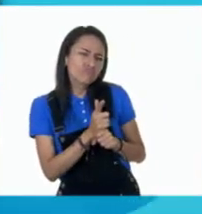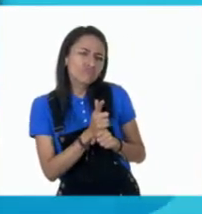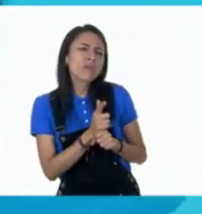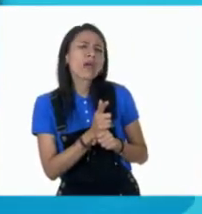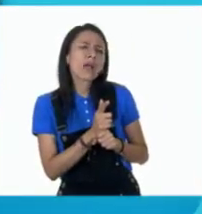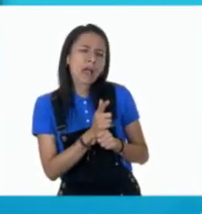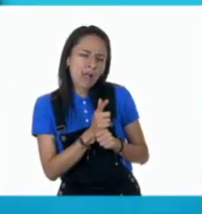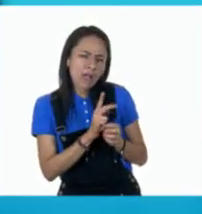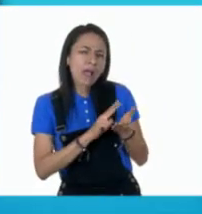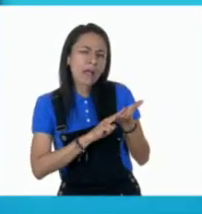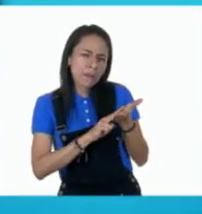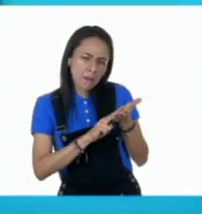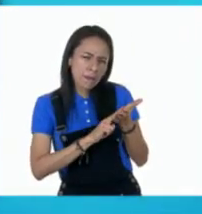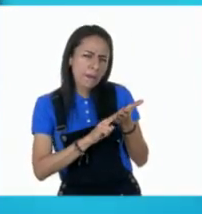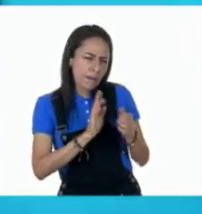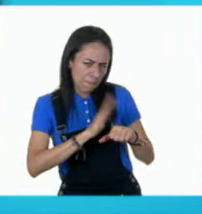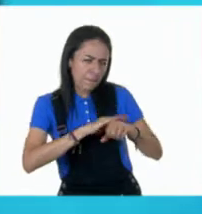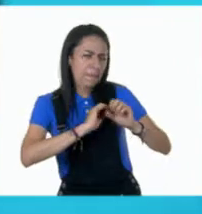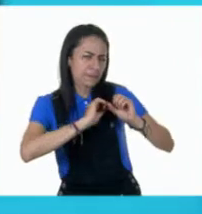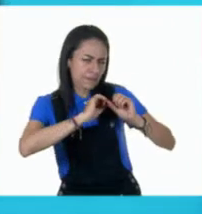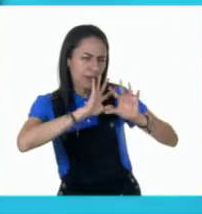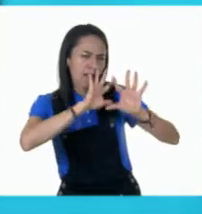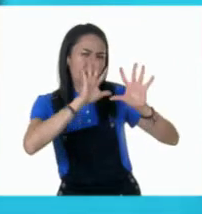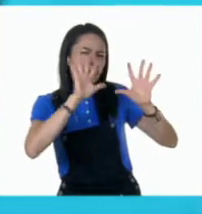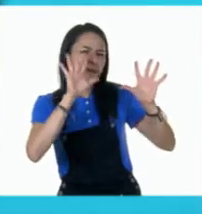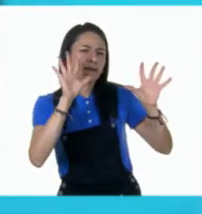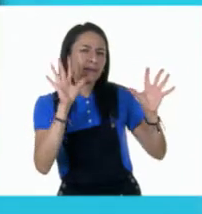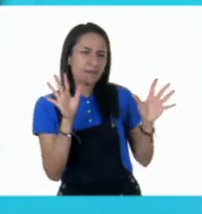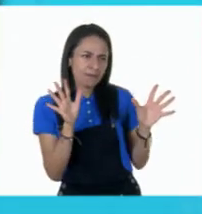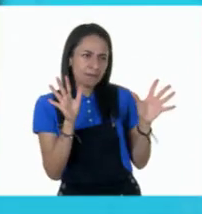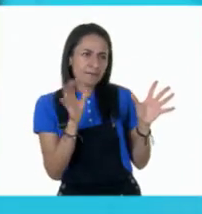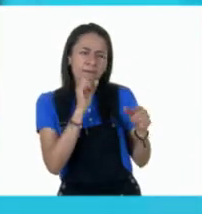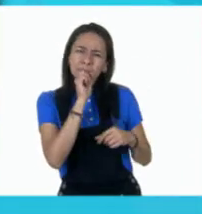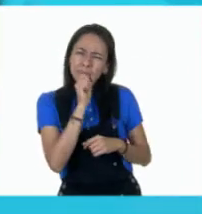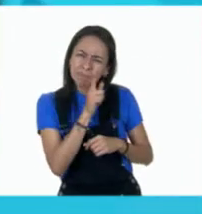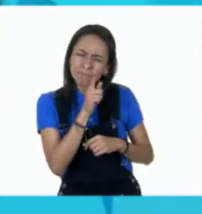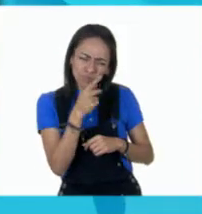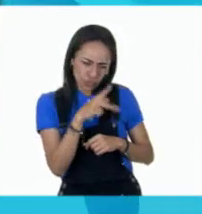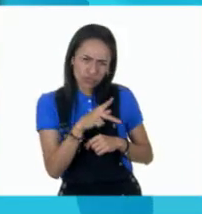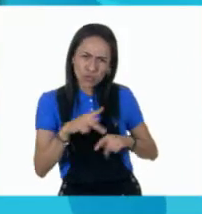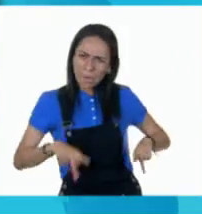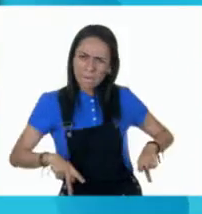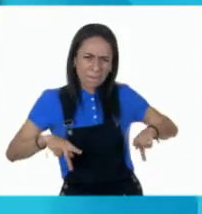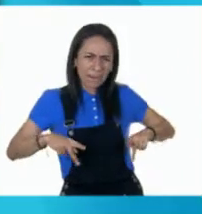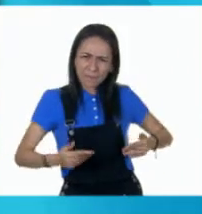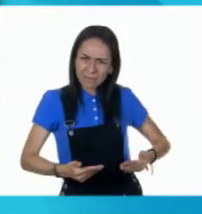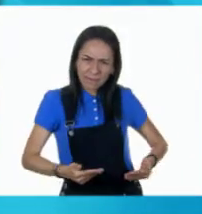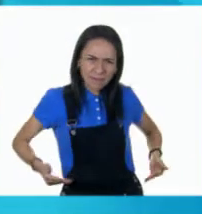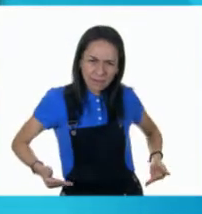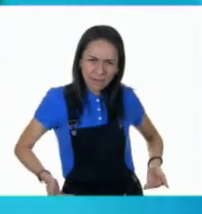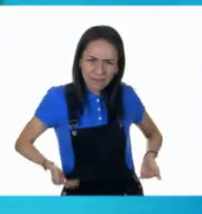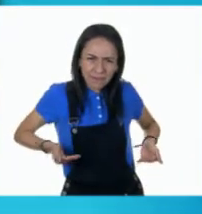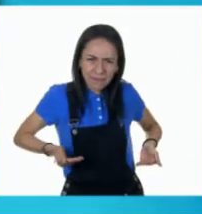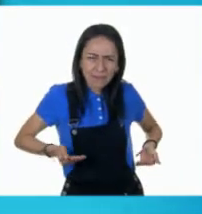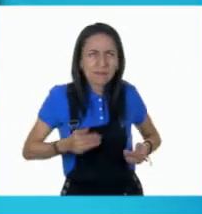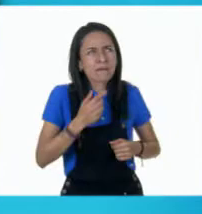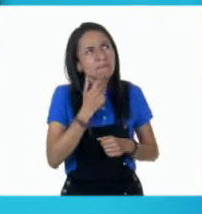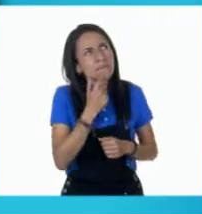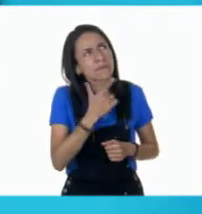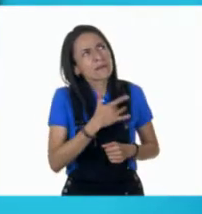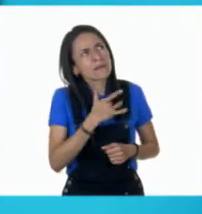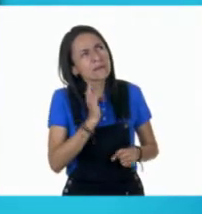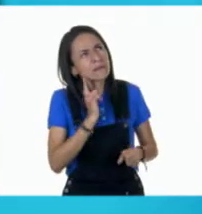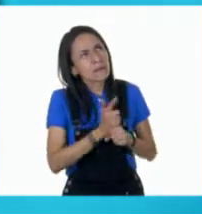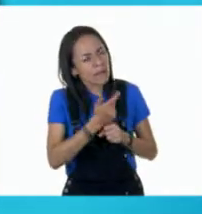claro, ¿no? Y tienen pantalón corto, entonces, pues yo creo que el clima es más o